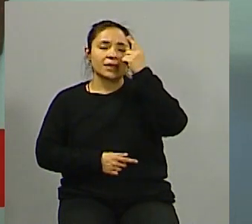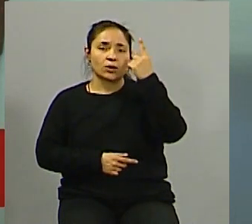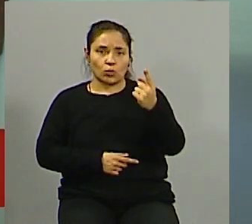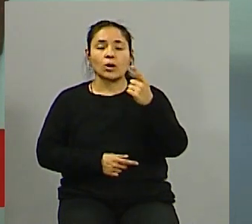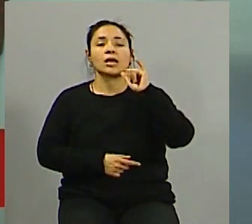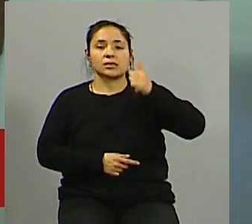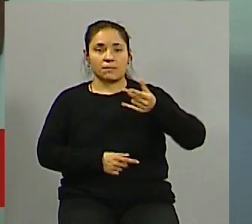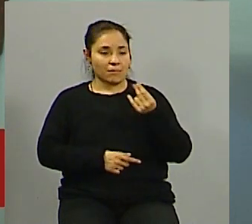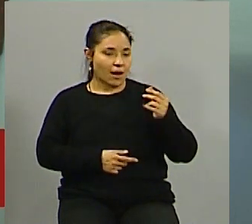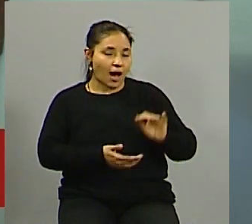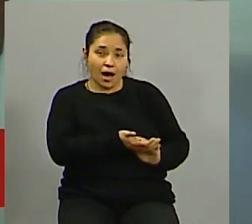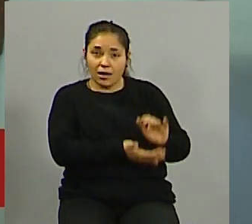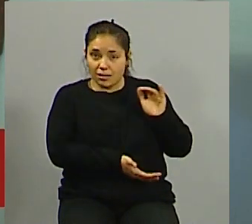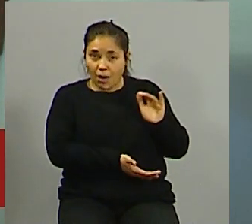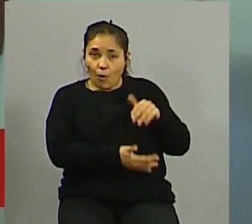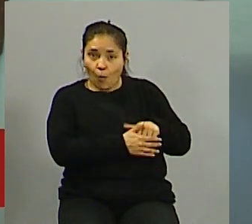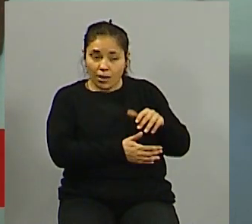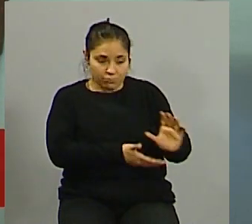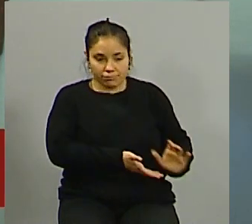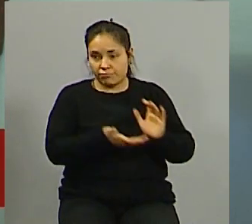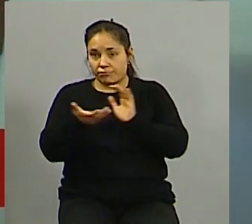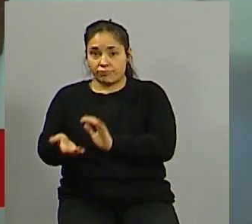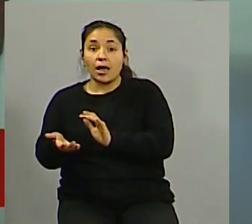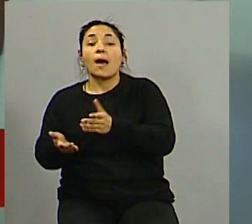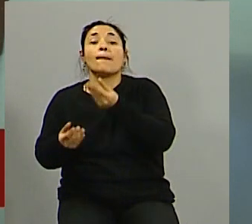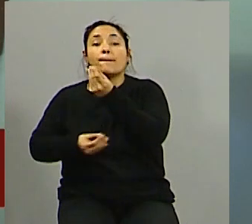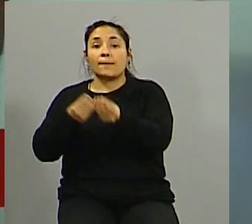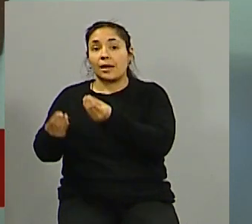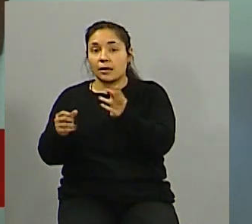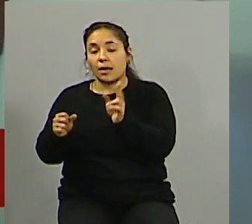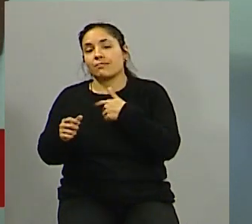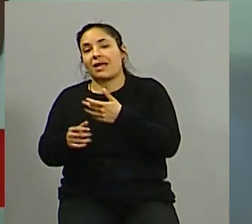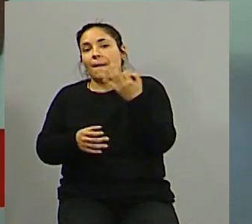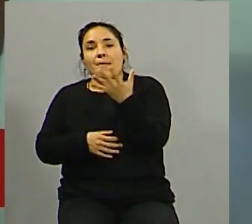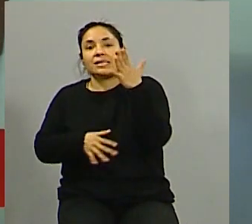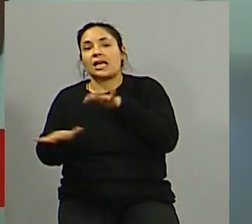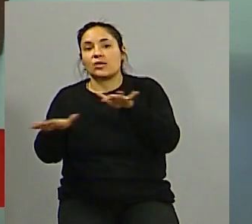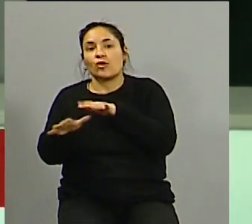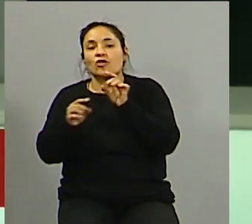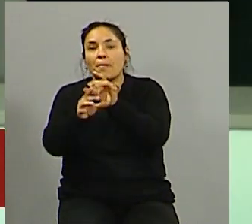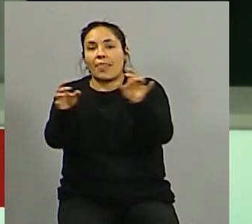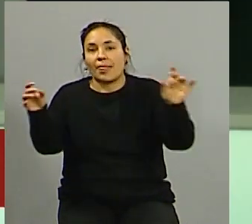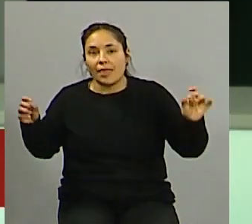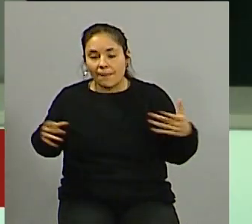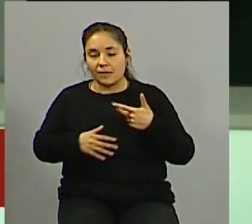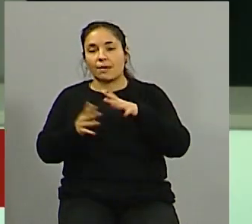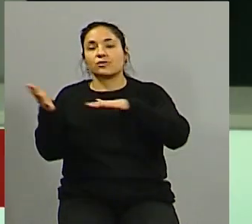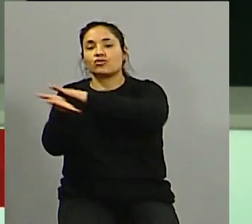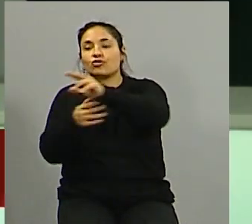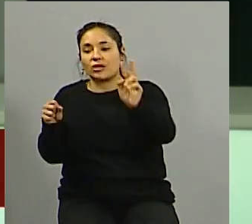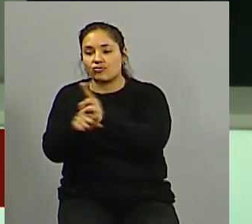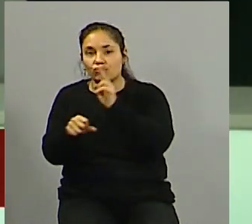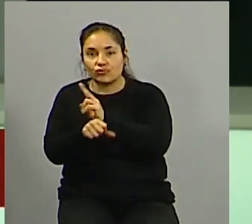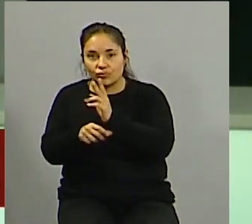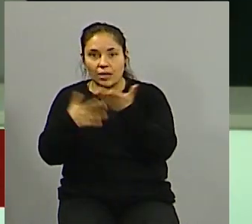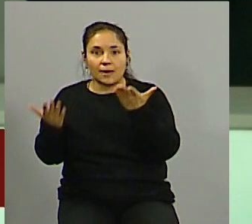aporte importante para el sistema de seguridad social porque se implementaron políticas extraordinarias por la pandemia que pasaron por la seguridad social, porque vuelvo a repetir,